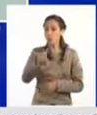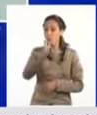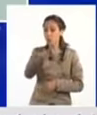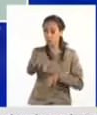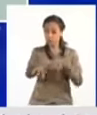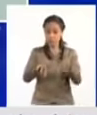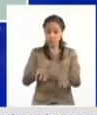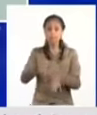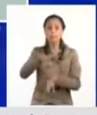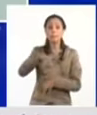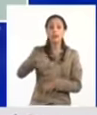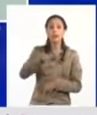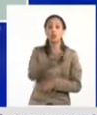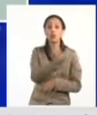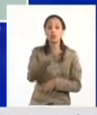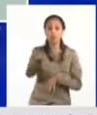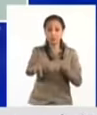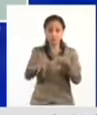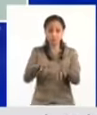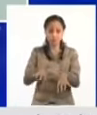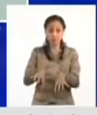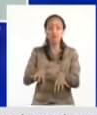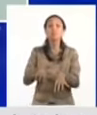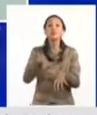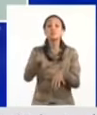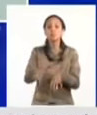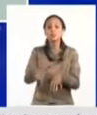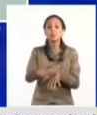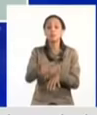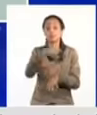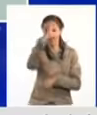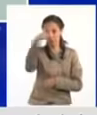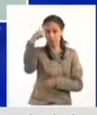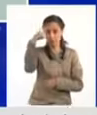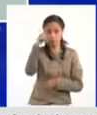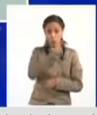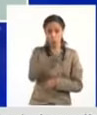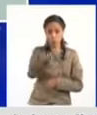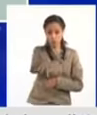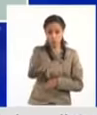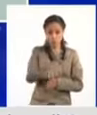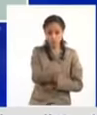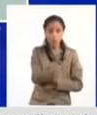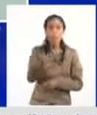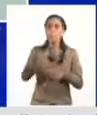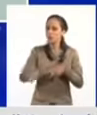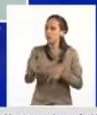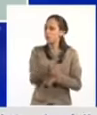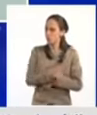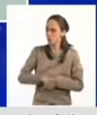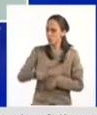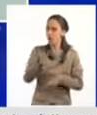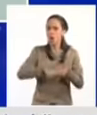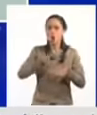del Río 11, Santi Espíritus 11, pero también hay eventos en Holguín, Ciego de Ávila, Matanzas, Guantánamo, Mayabeque,